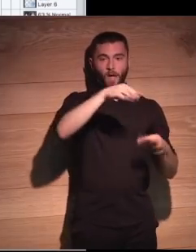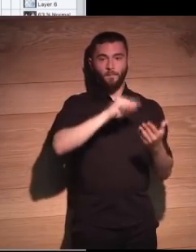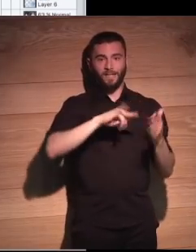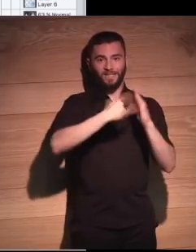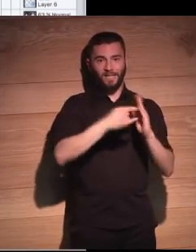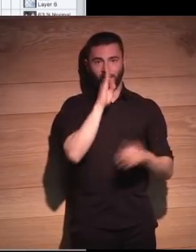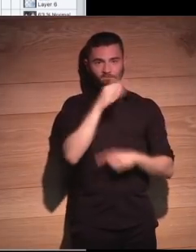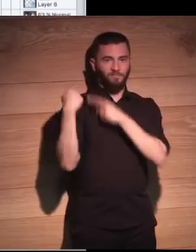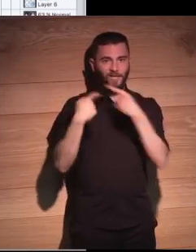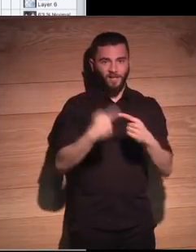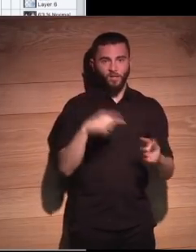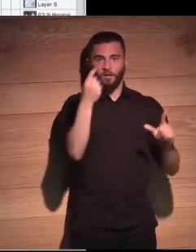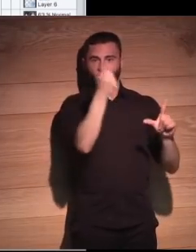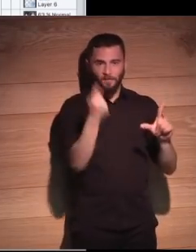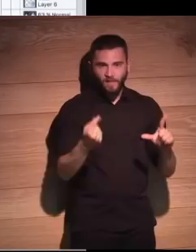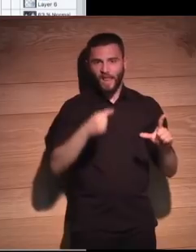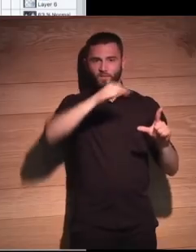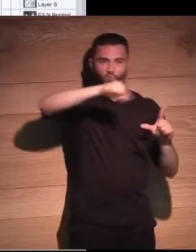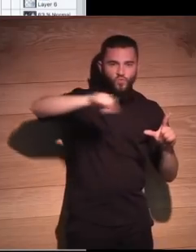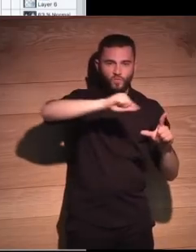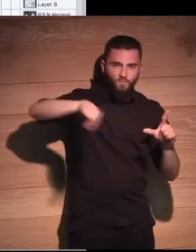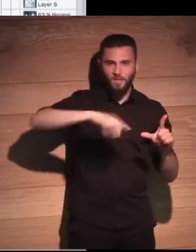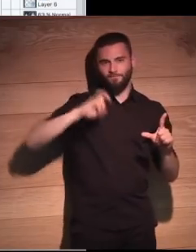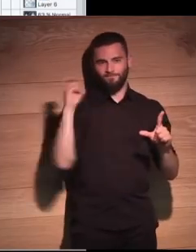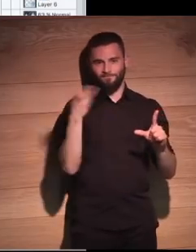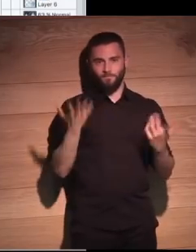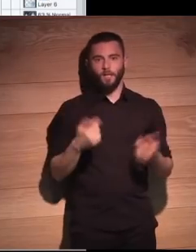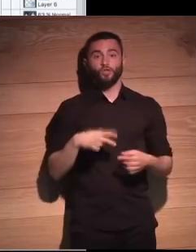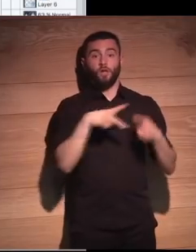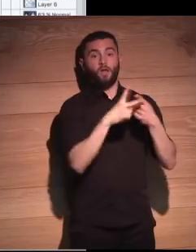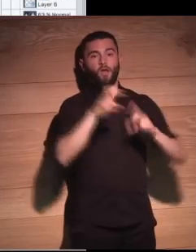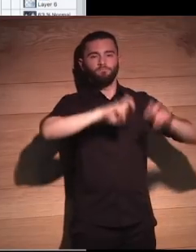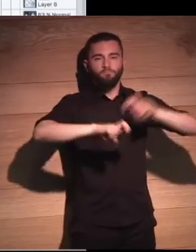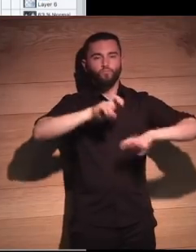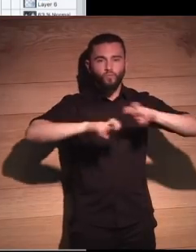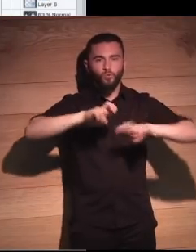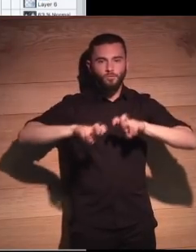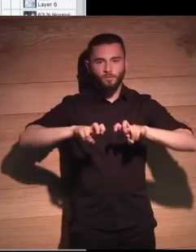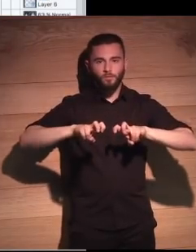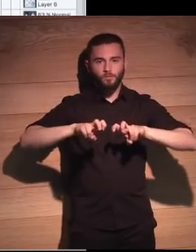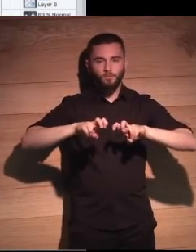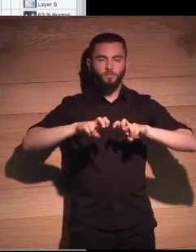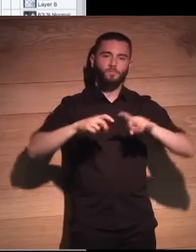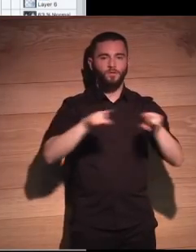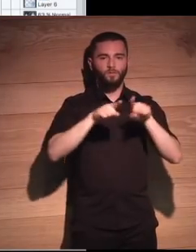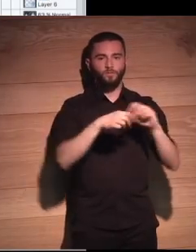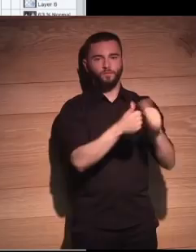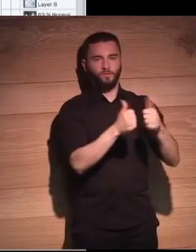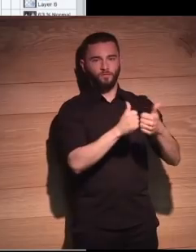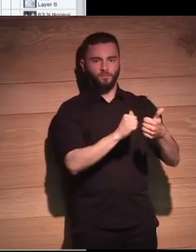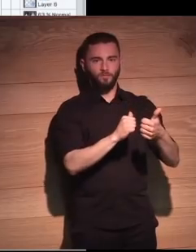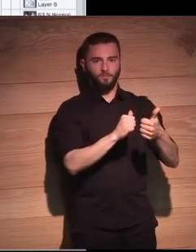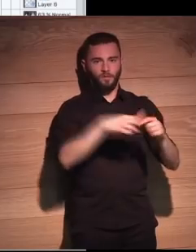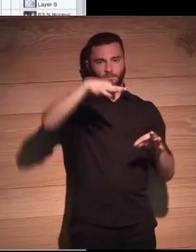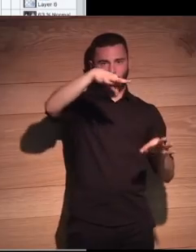técnicas tradicionales de pinceles, plumillas y demás. Entonces, te buscas una serie de herramientas que vienen a imitar los trazos de un pincel, de una plumilla